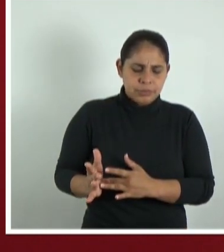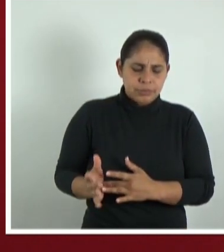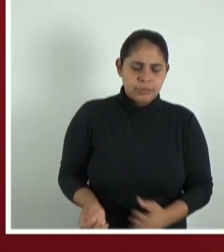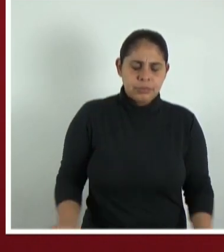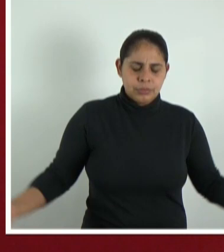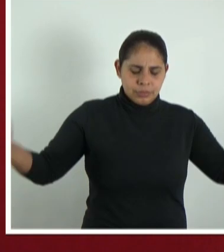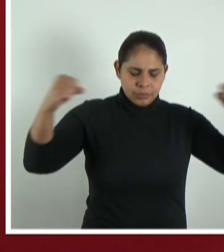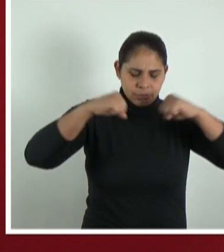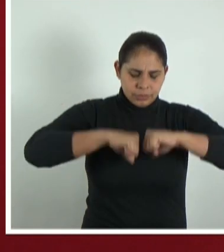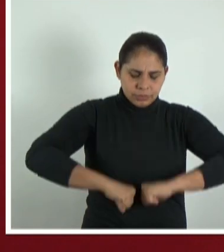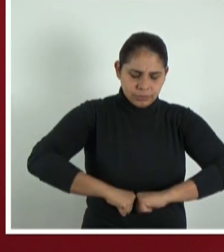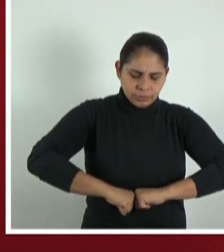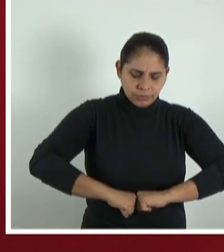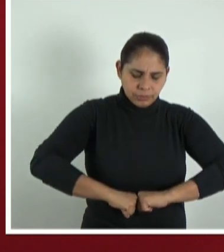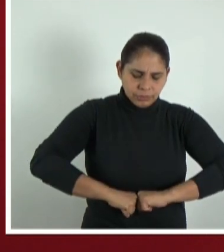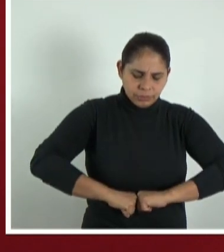Amén.